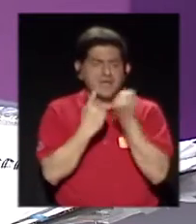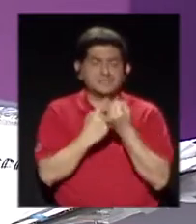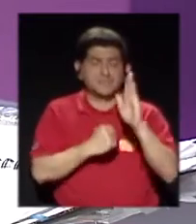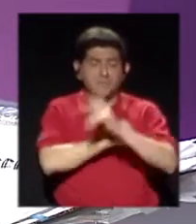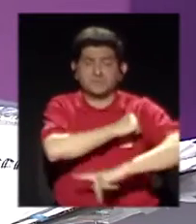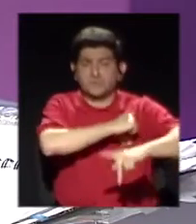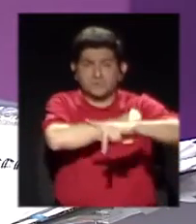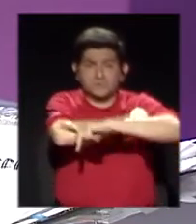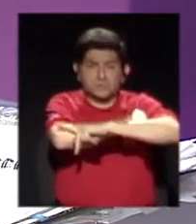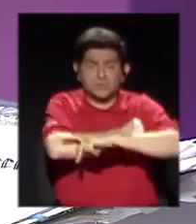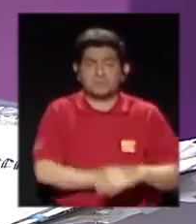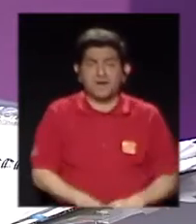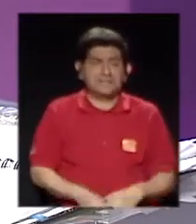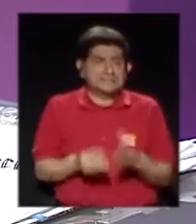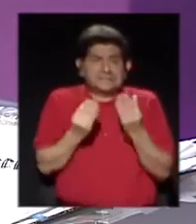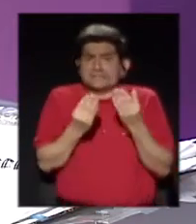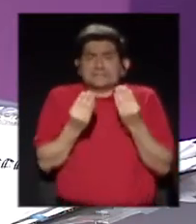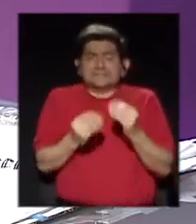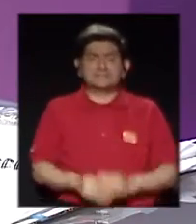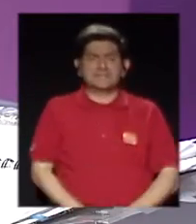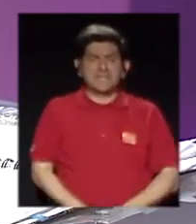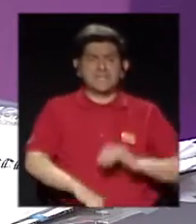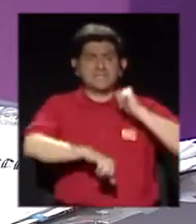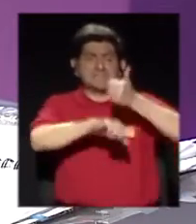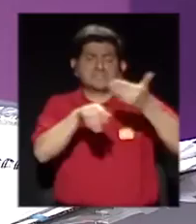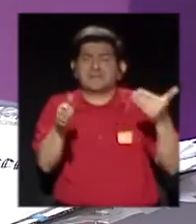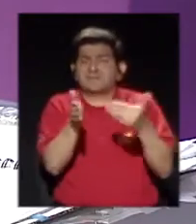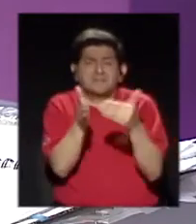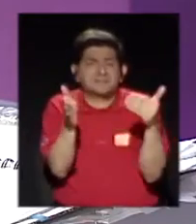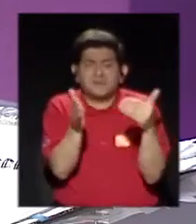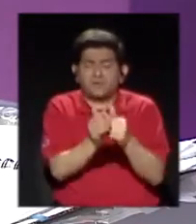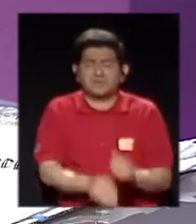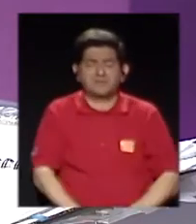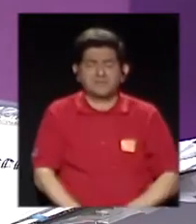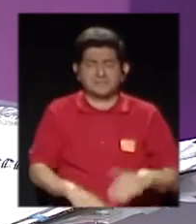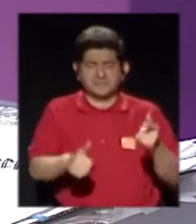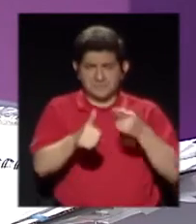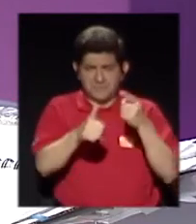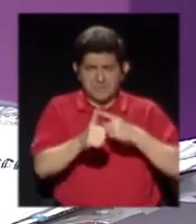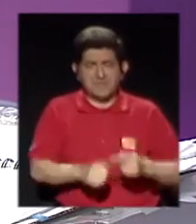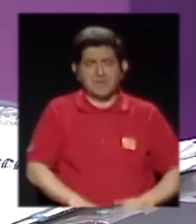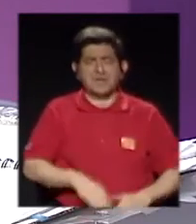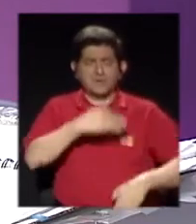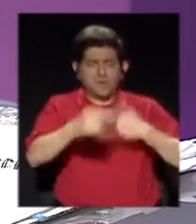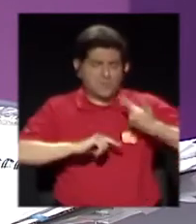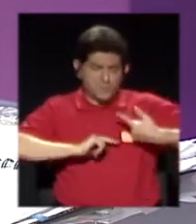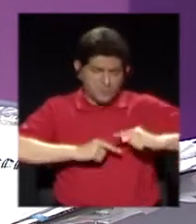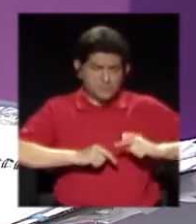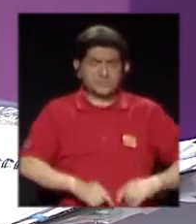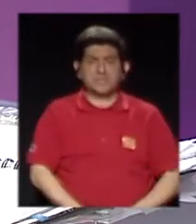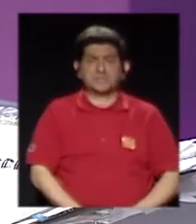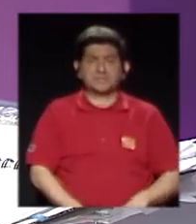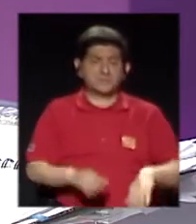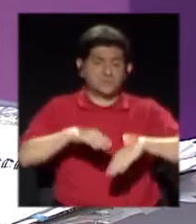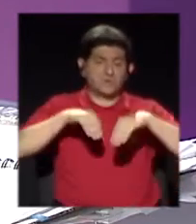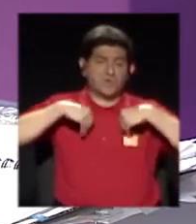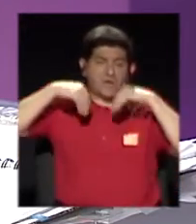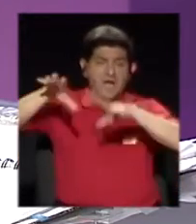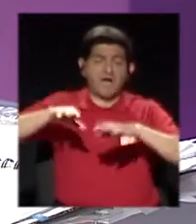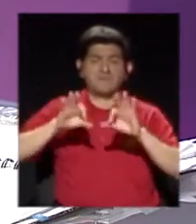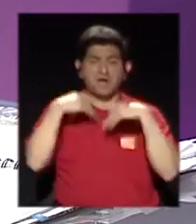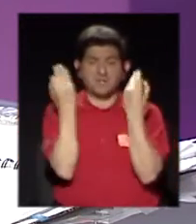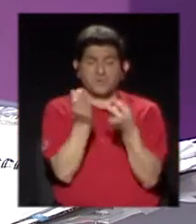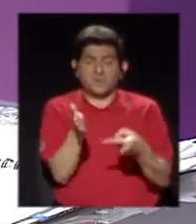país y empieza un proceso de reasentamiento que implica desde uno desde la pérdida de su familia y en esas condiciones